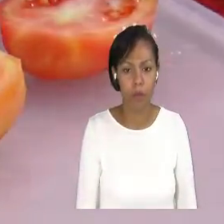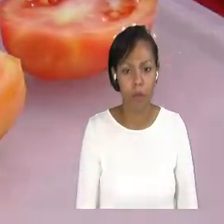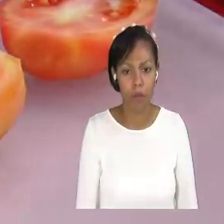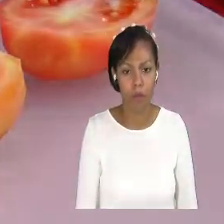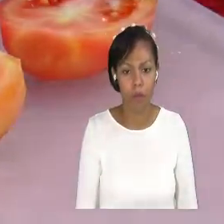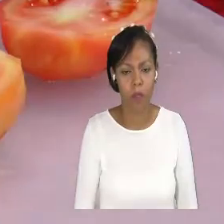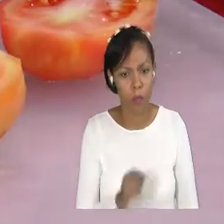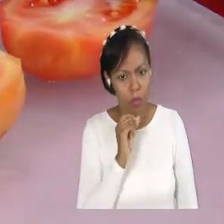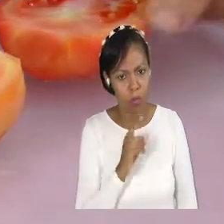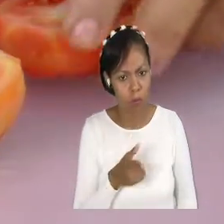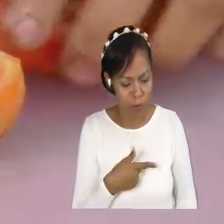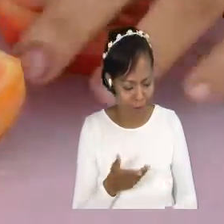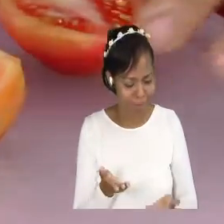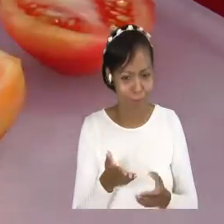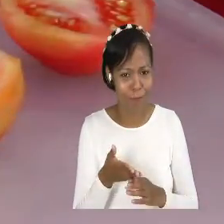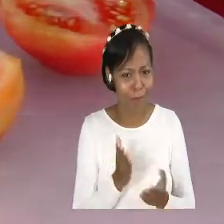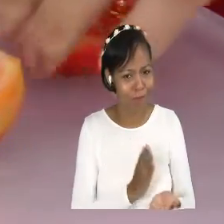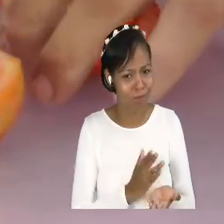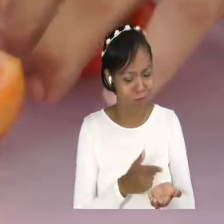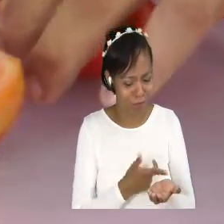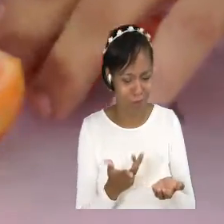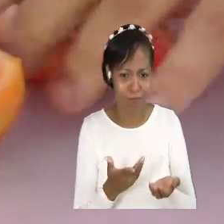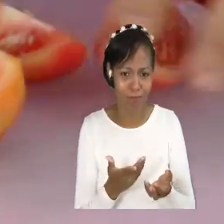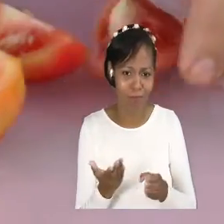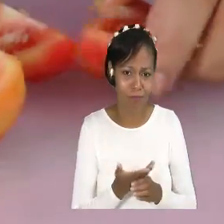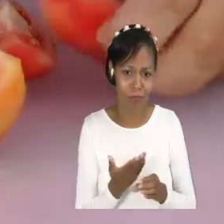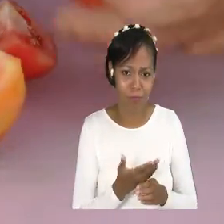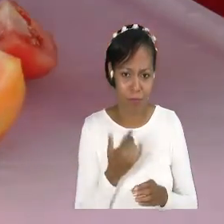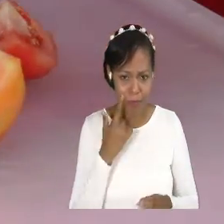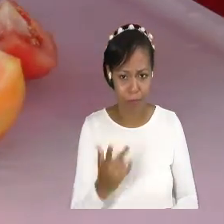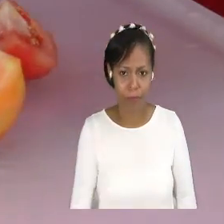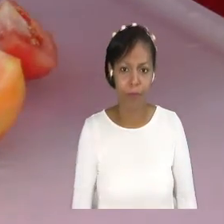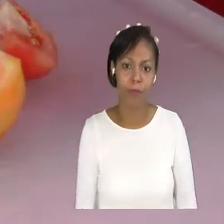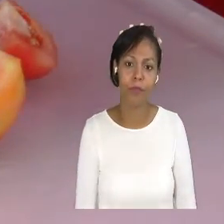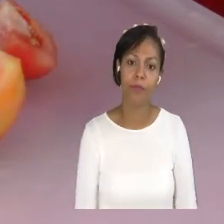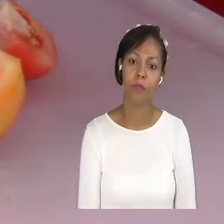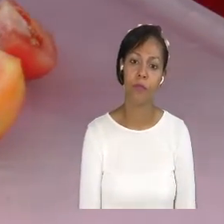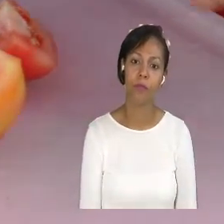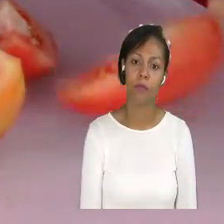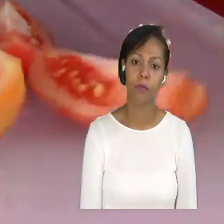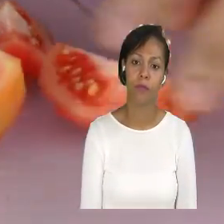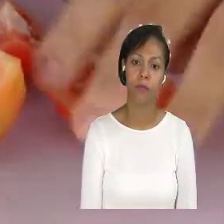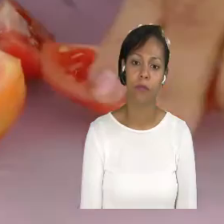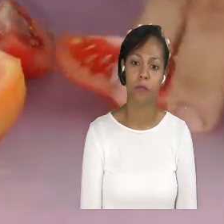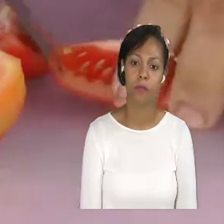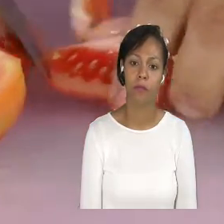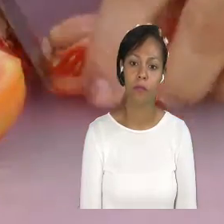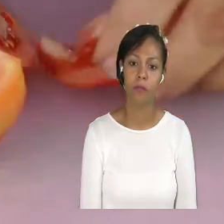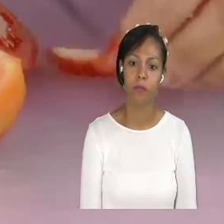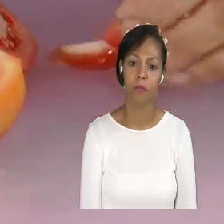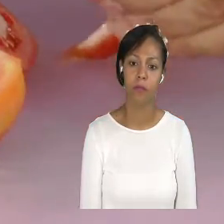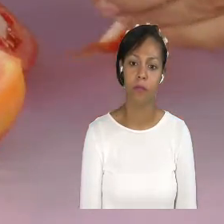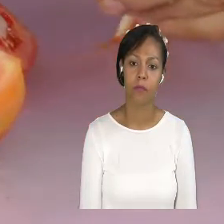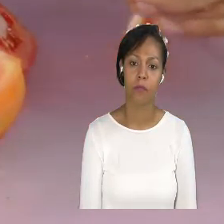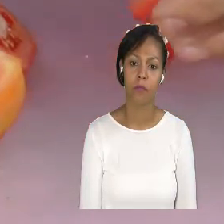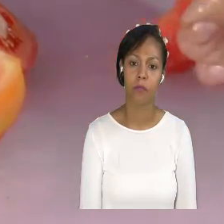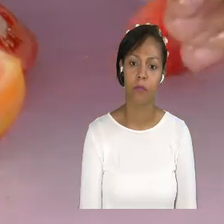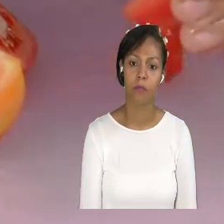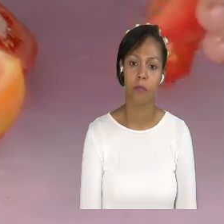A ver, permítame el cuchillo. Okay. La idea es quitarle las semillas sin desperdiciar tomate. Ajá. Como